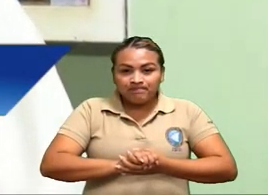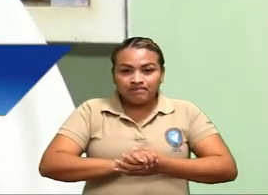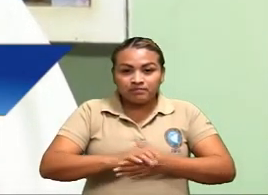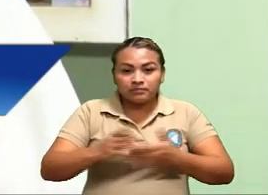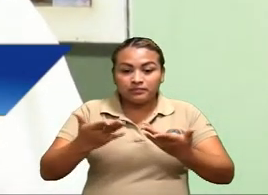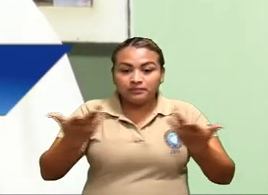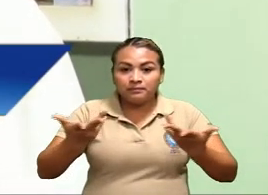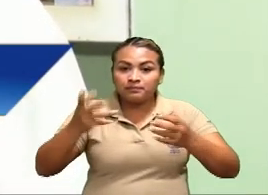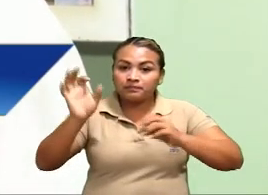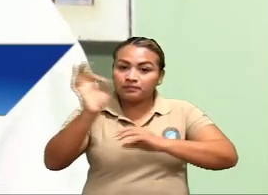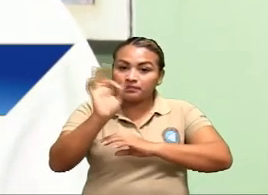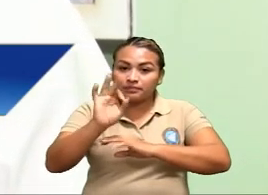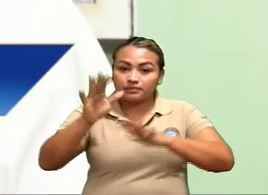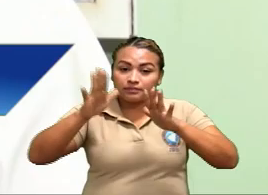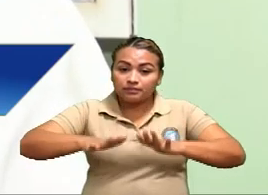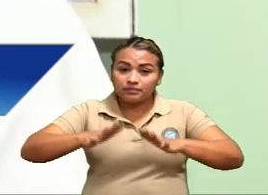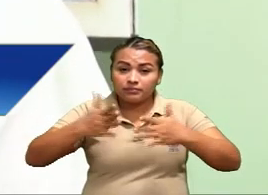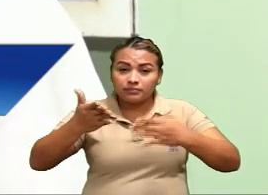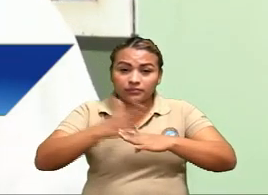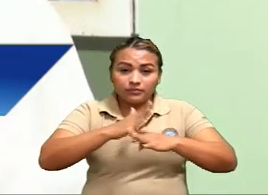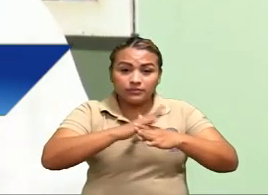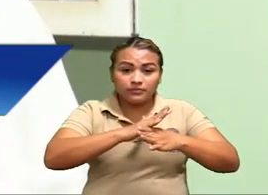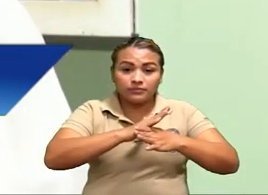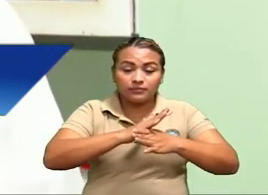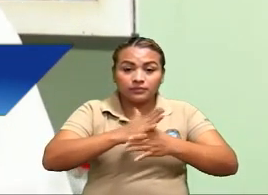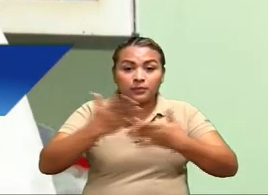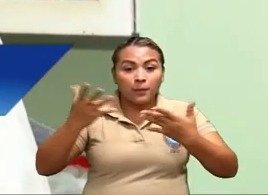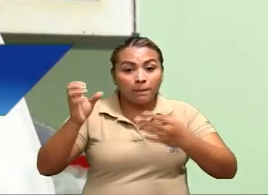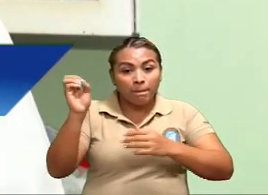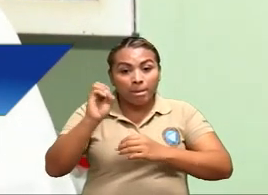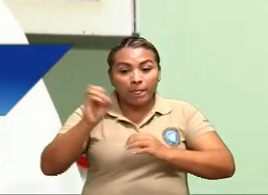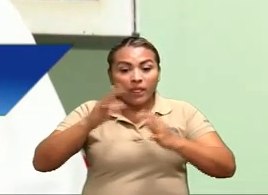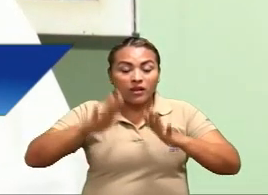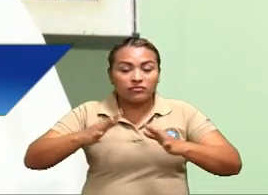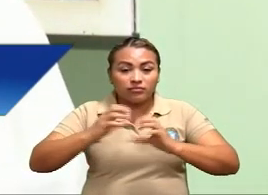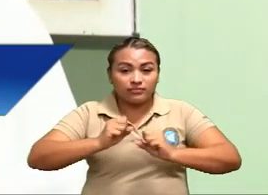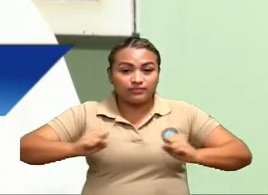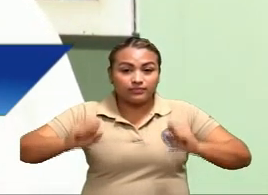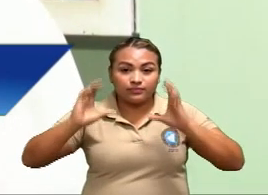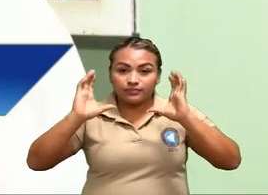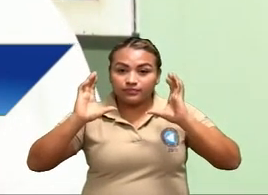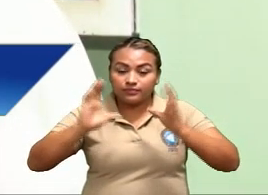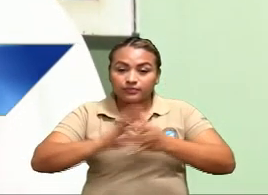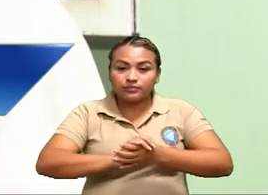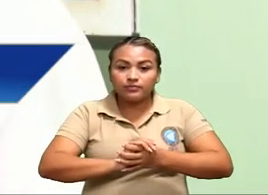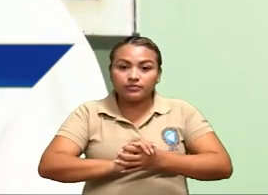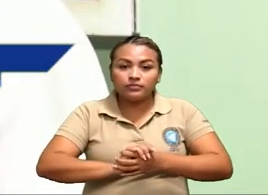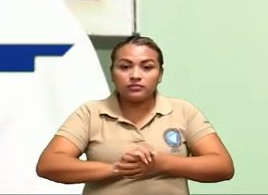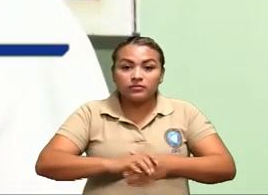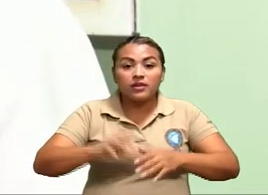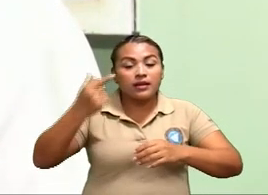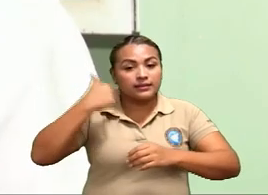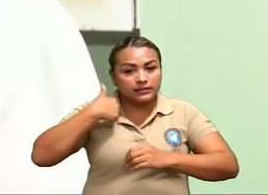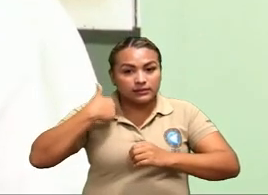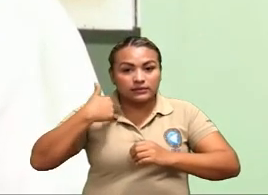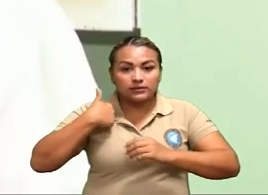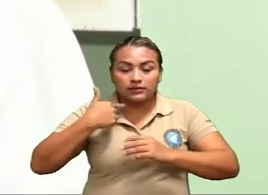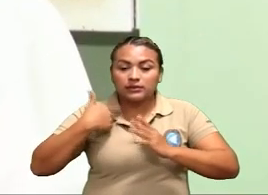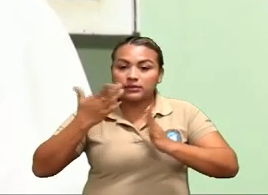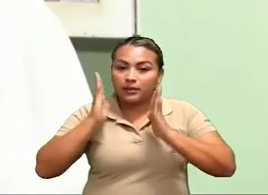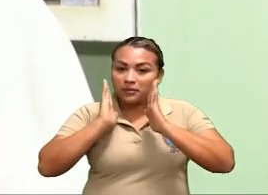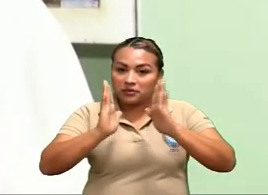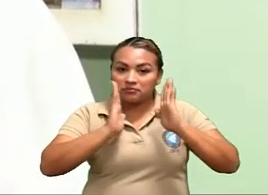qué estado están, si están en peso normal, sobrepeso o ya estamos en obesidad, ¿verdad? Estamos siempre a la